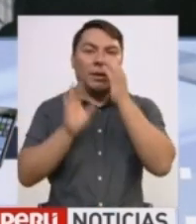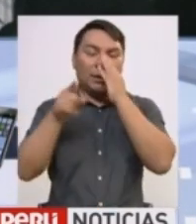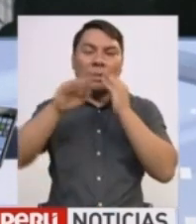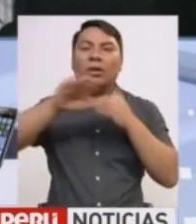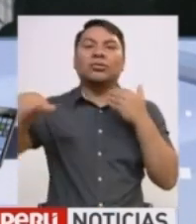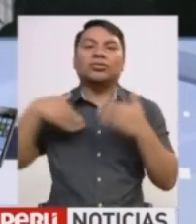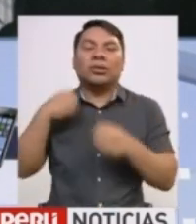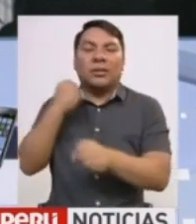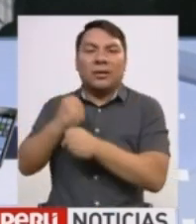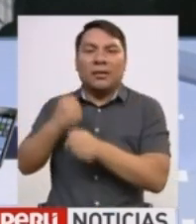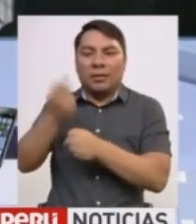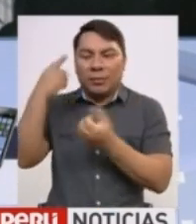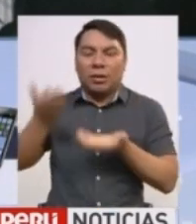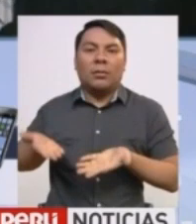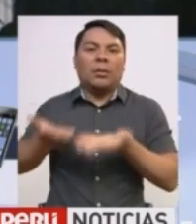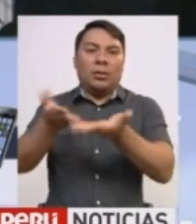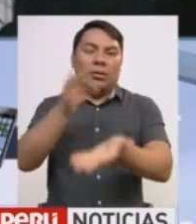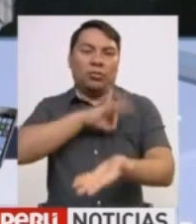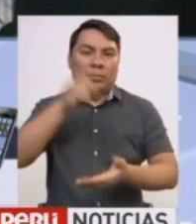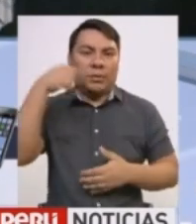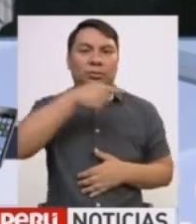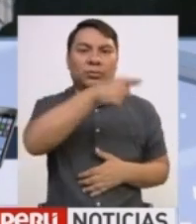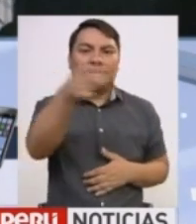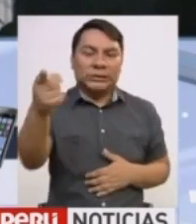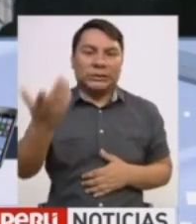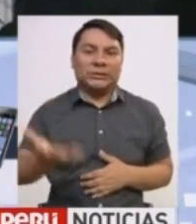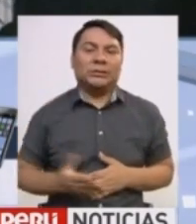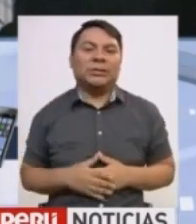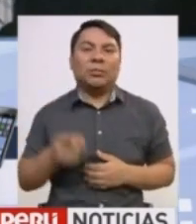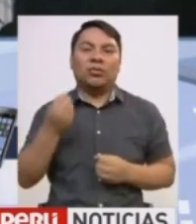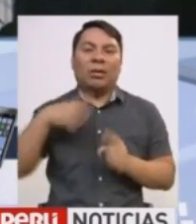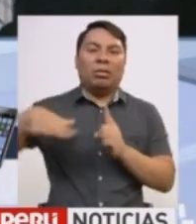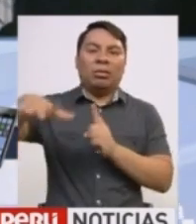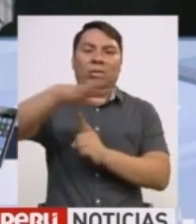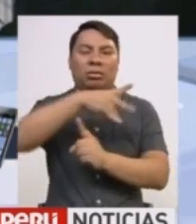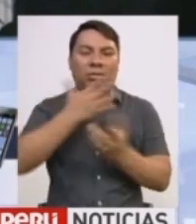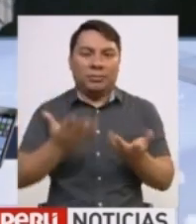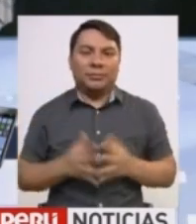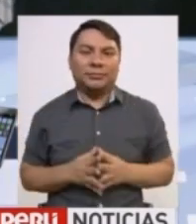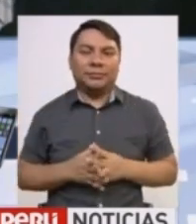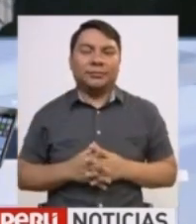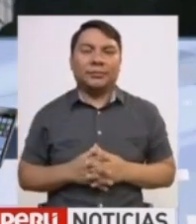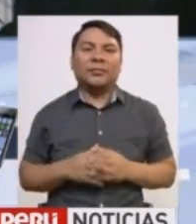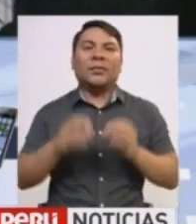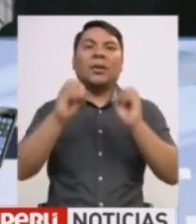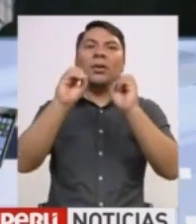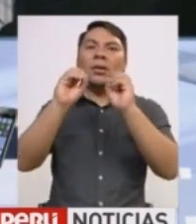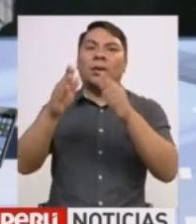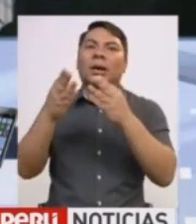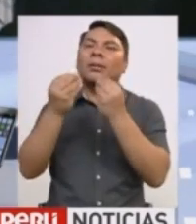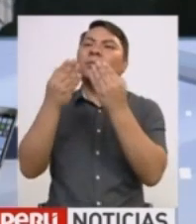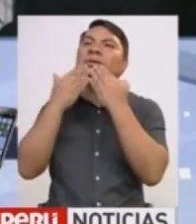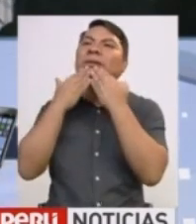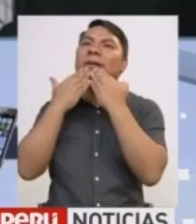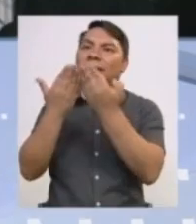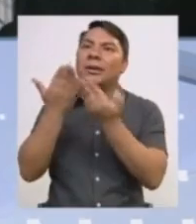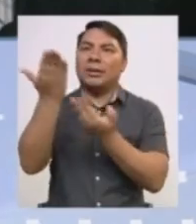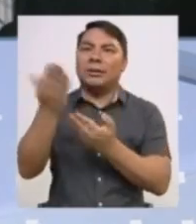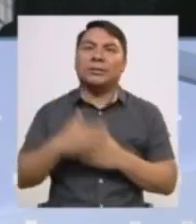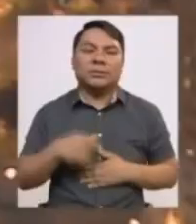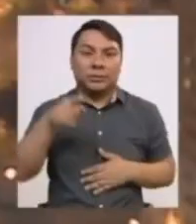su parte para contrarrestar esta agresividad tan fuerte en la naturaleza. Bien, muchísimas gracias, señor Rudecindo Vega. Ya lo